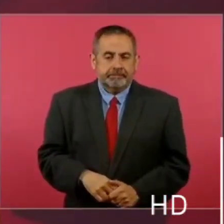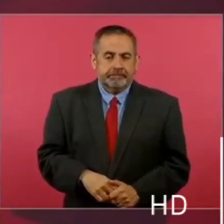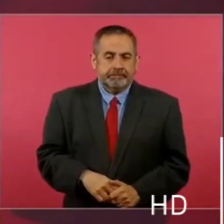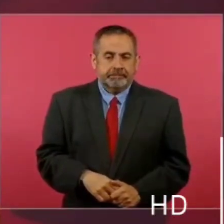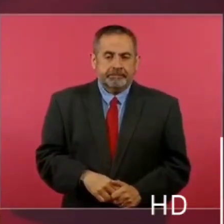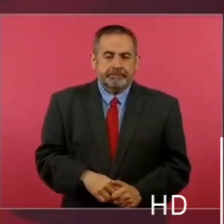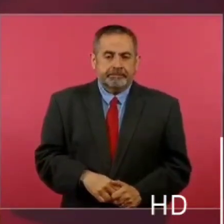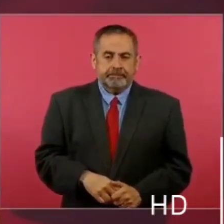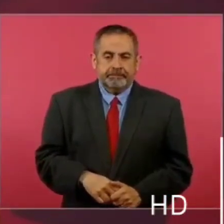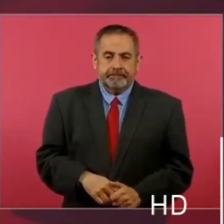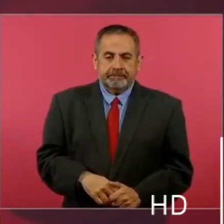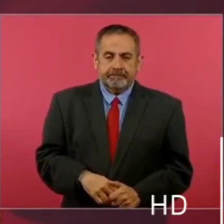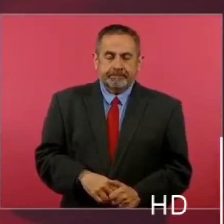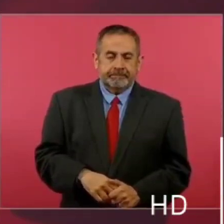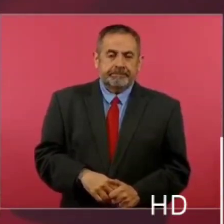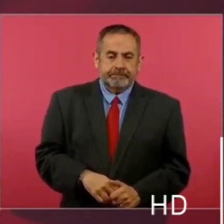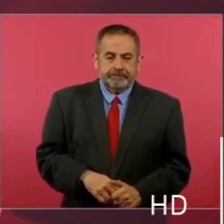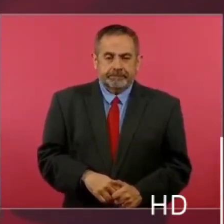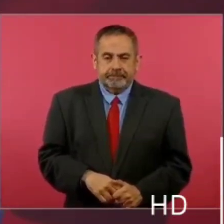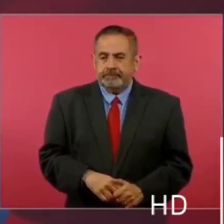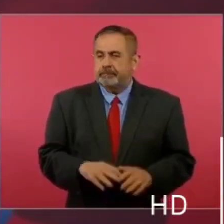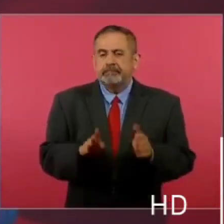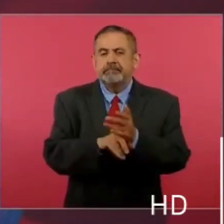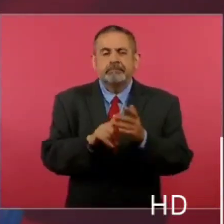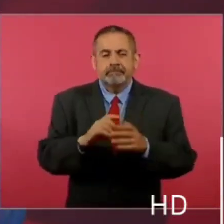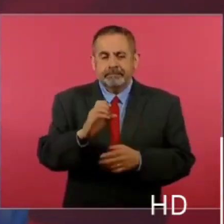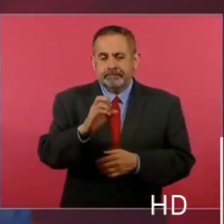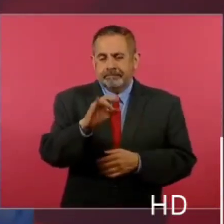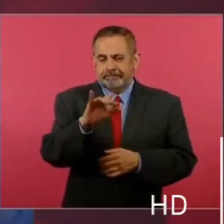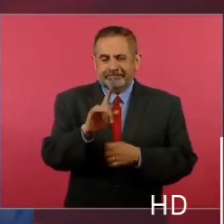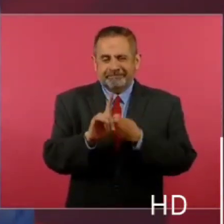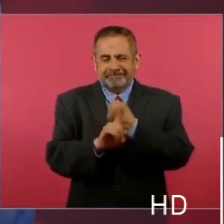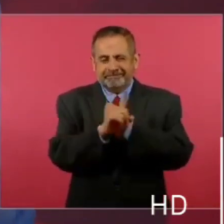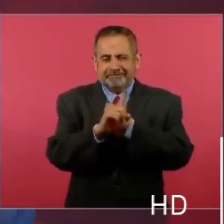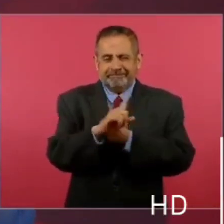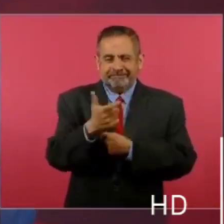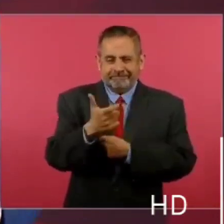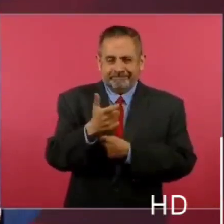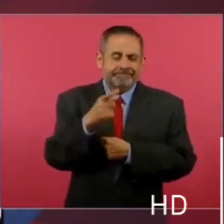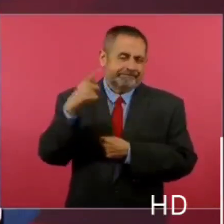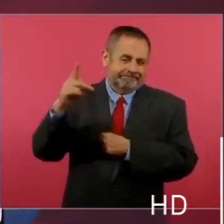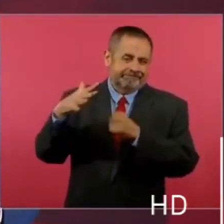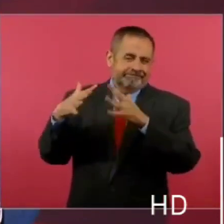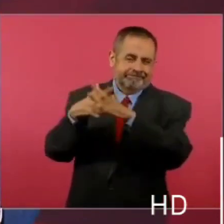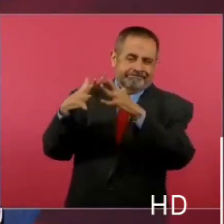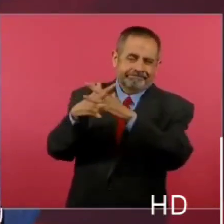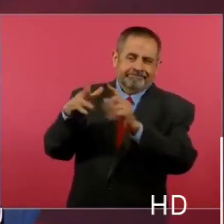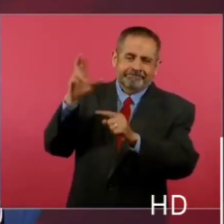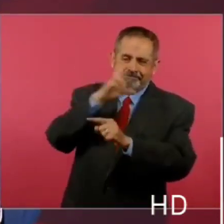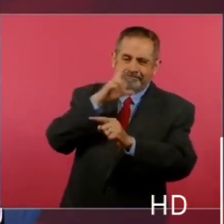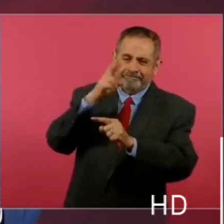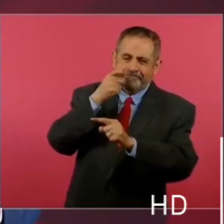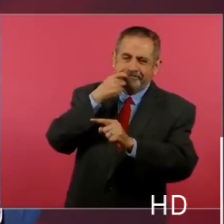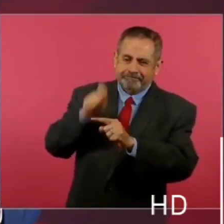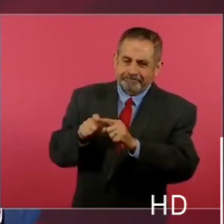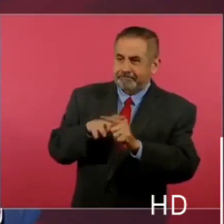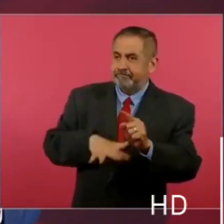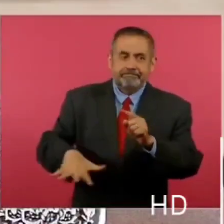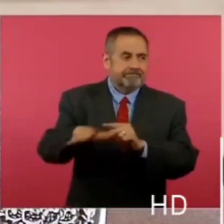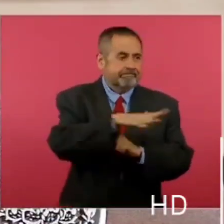O la crisis económica por la guerra.